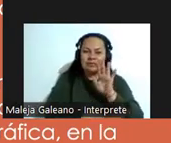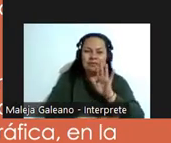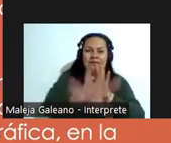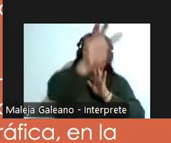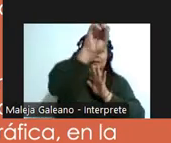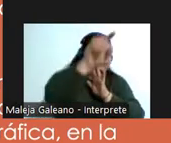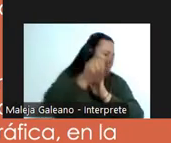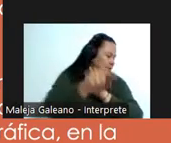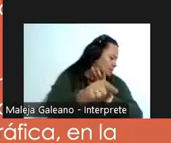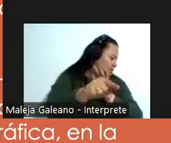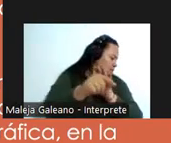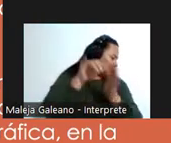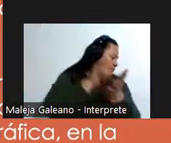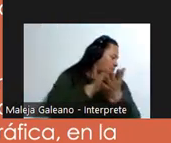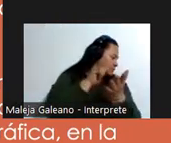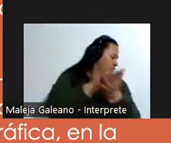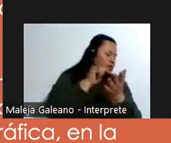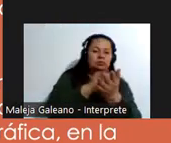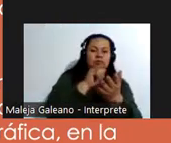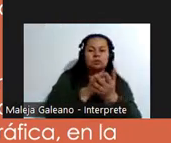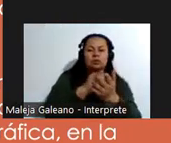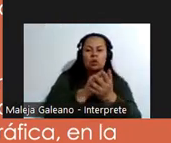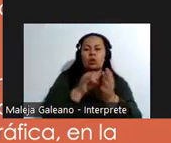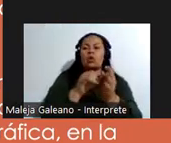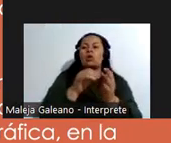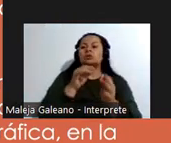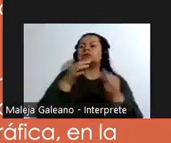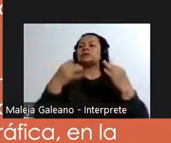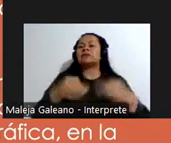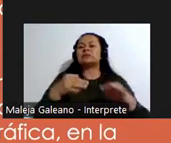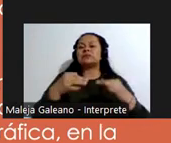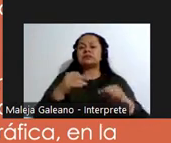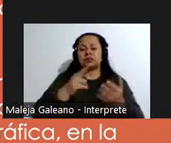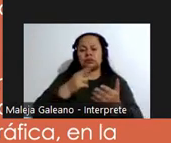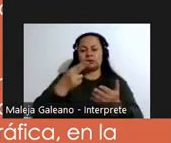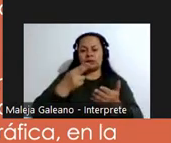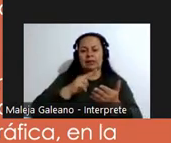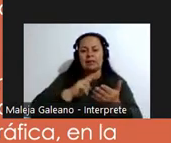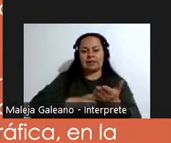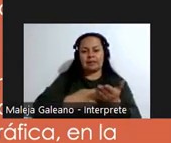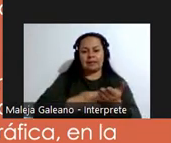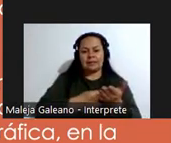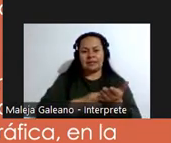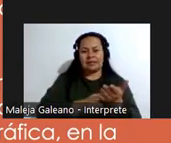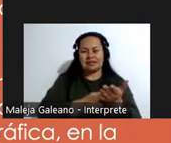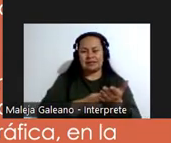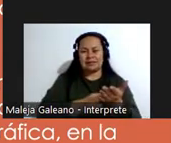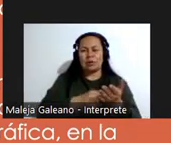Y sobre eso es que prima justamente la interpretación que hacemos de las cartografías.